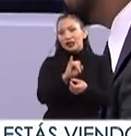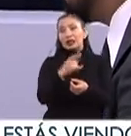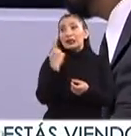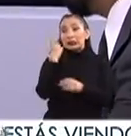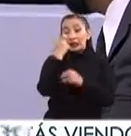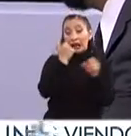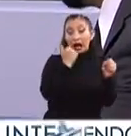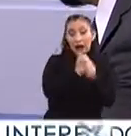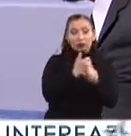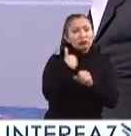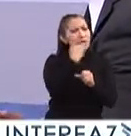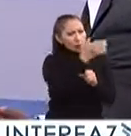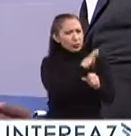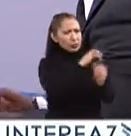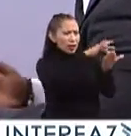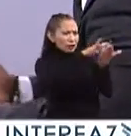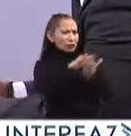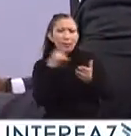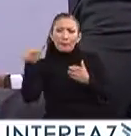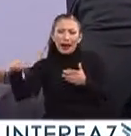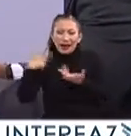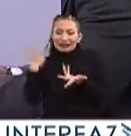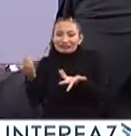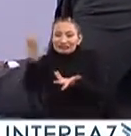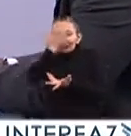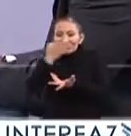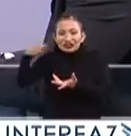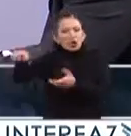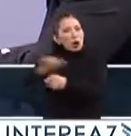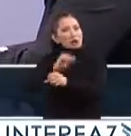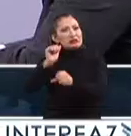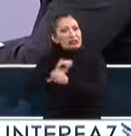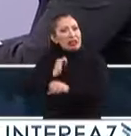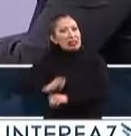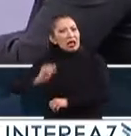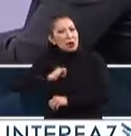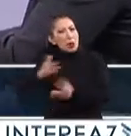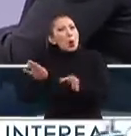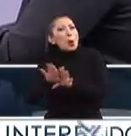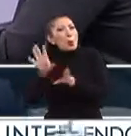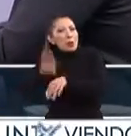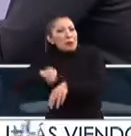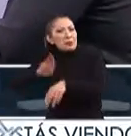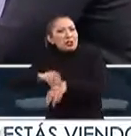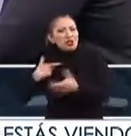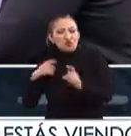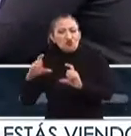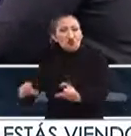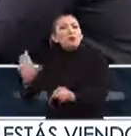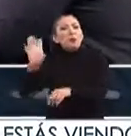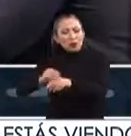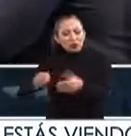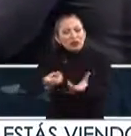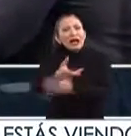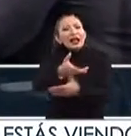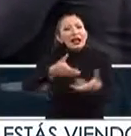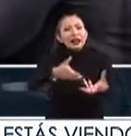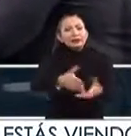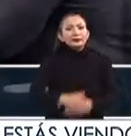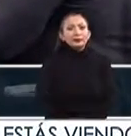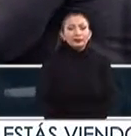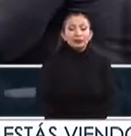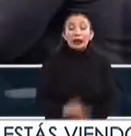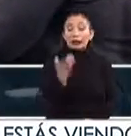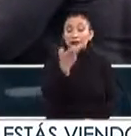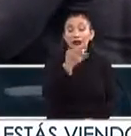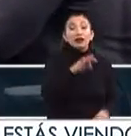7 años nos pidieron el apoyo para hacer esta verificación y hacer el reporte técnico. Claro, pues sin duda alguna